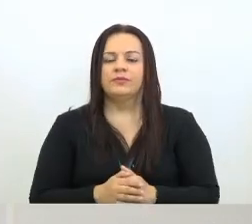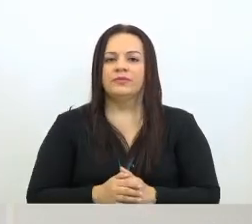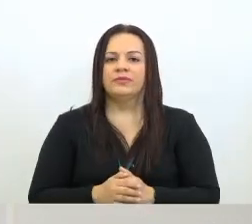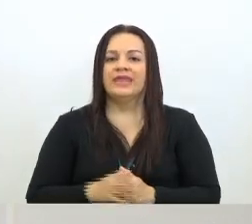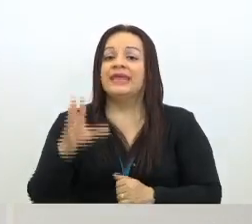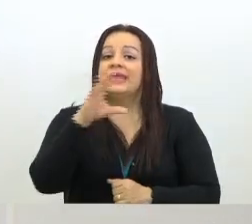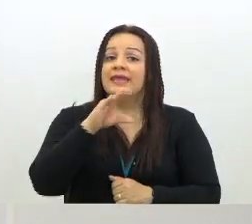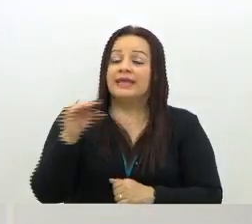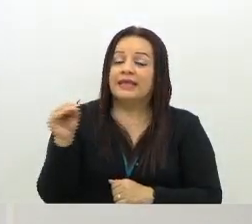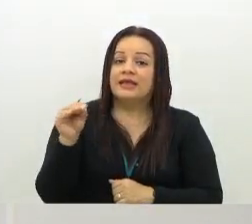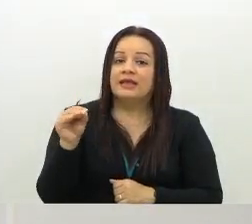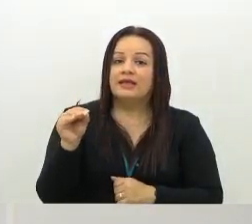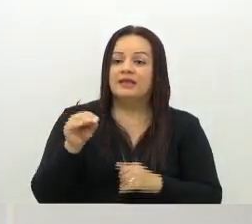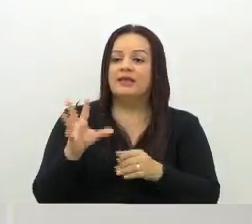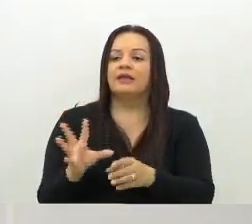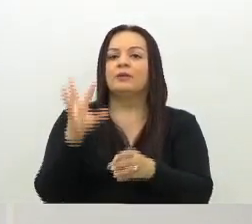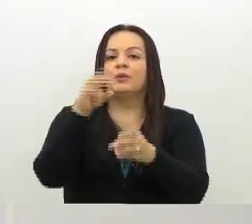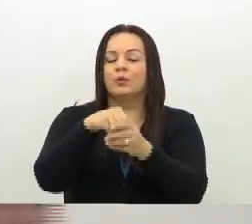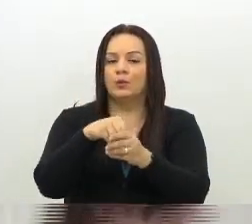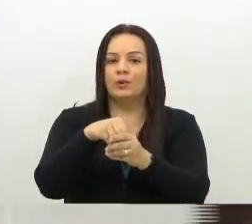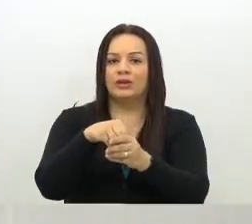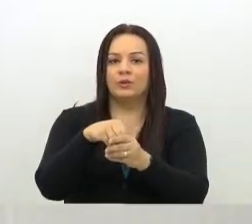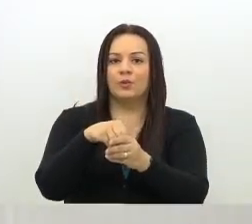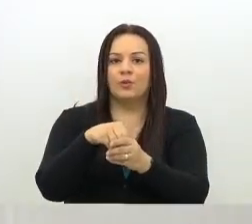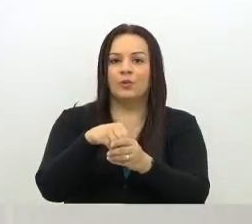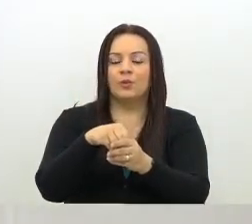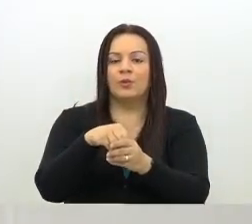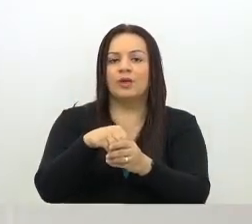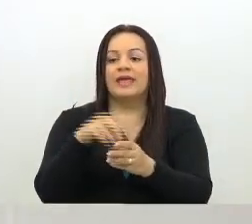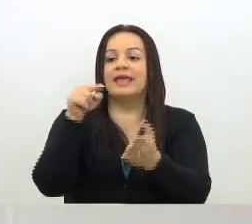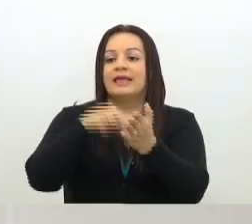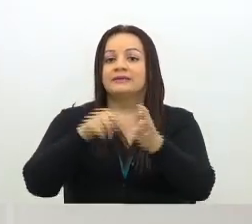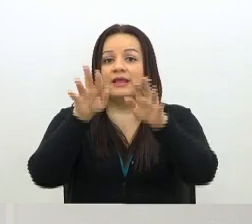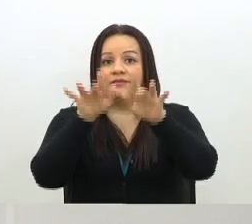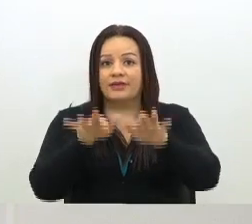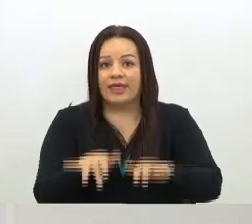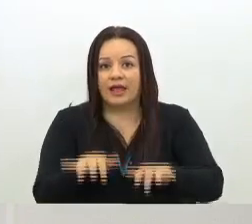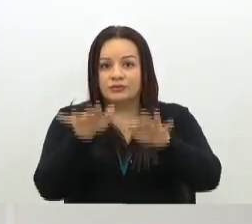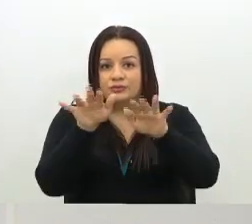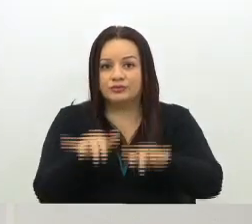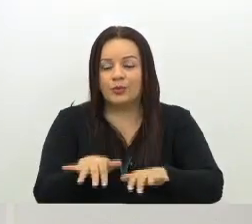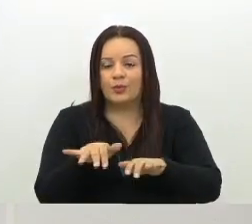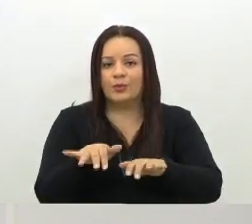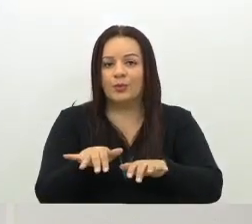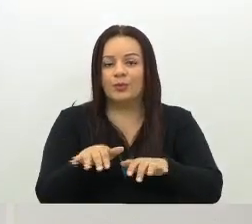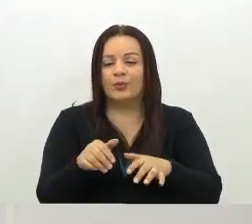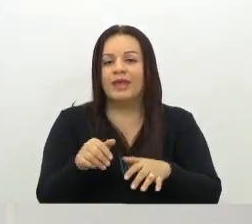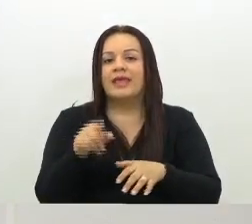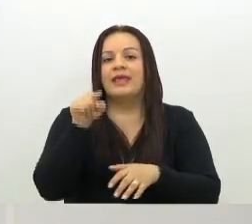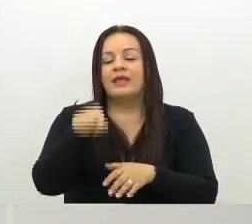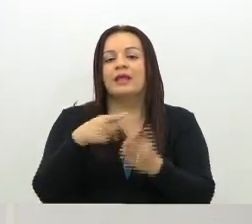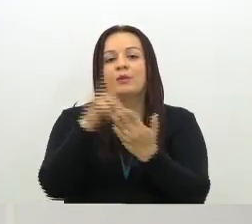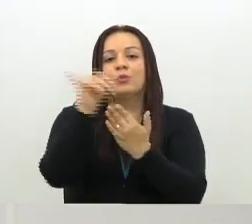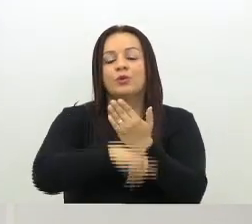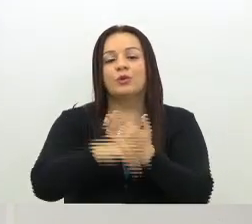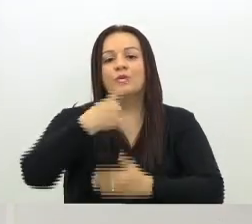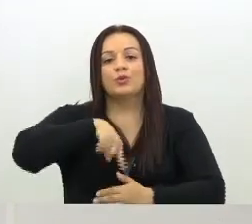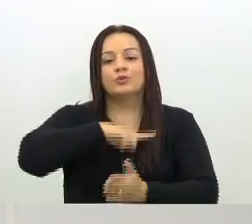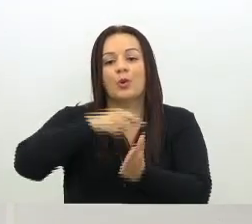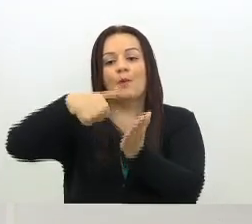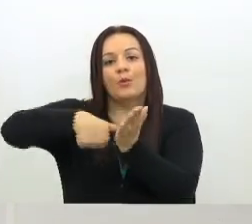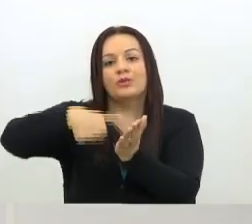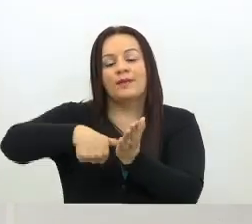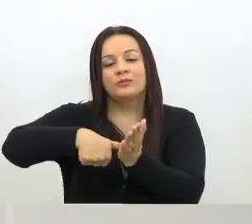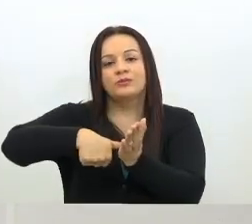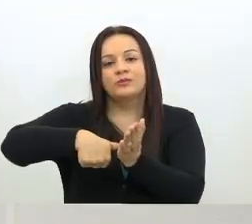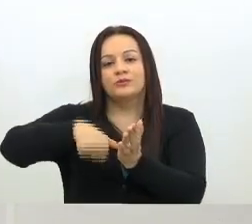y que estaba incluida esa redacción en el proyecto que votamos inicialmente en